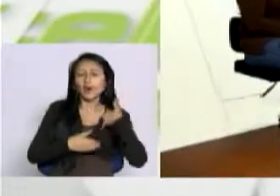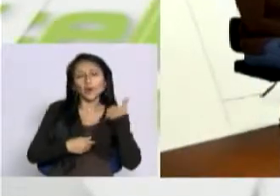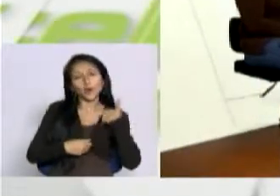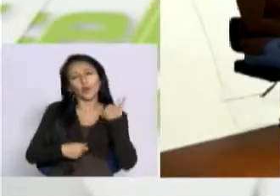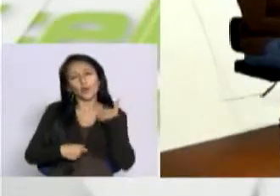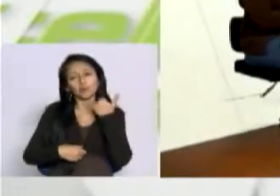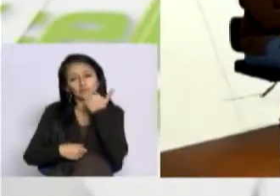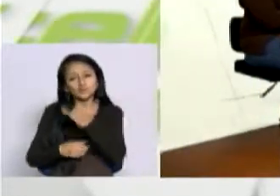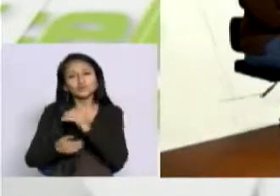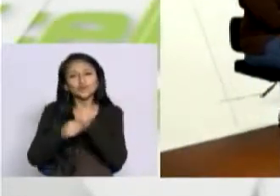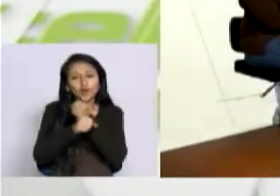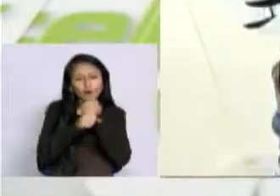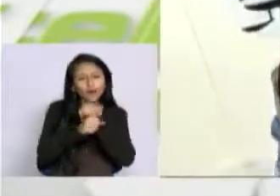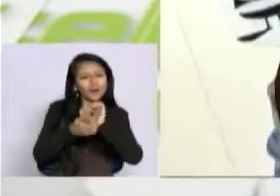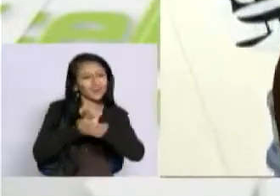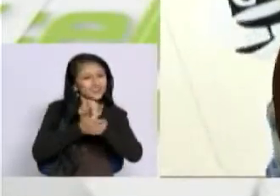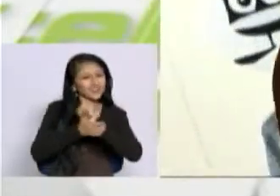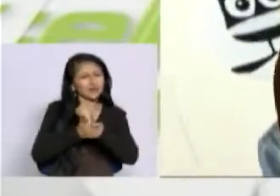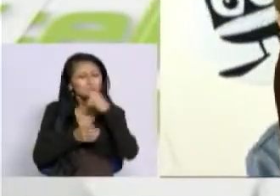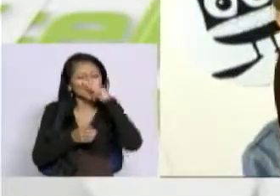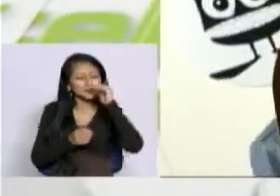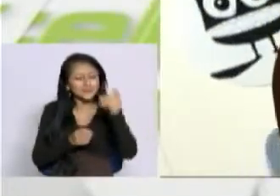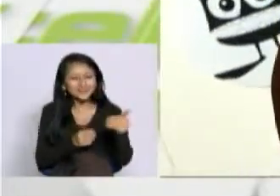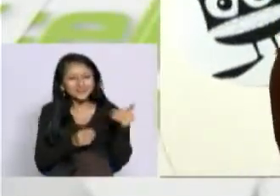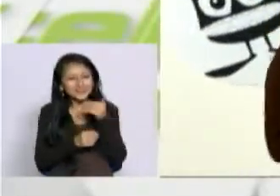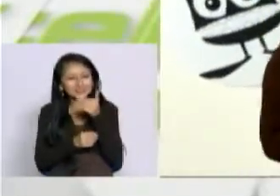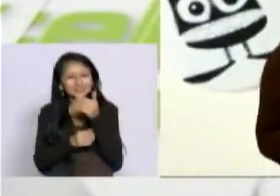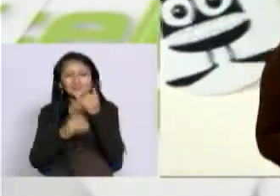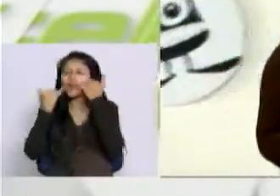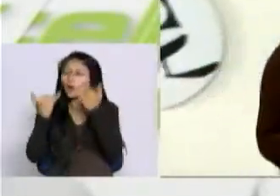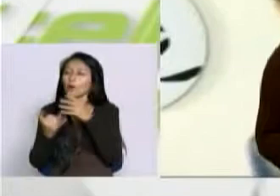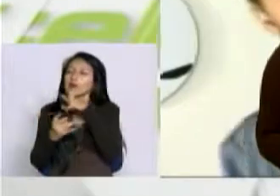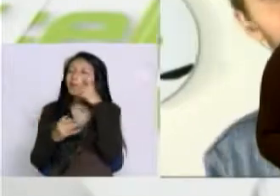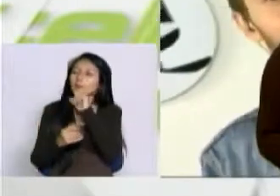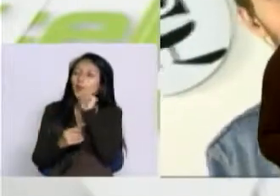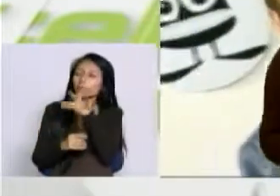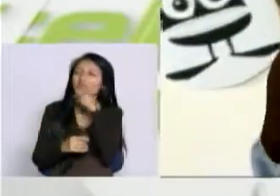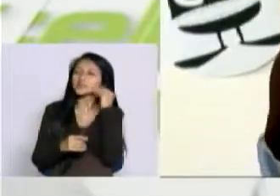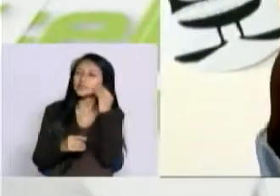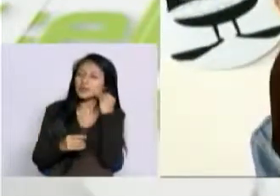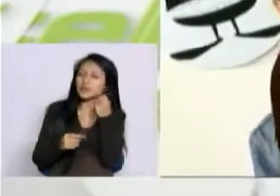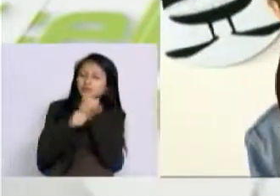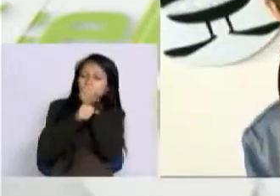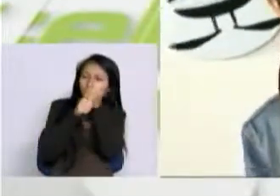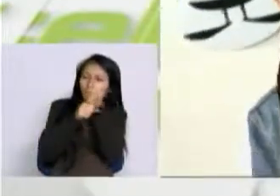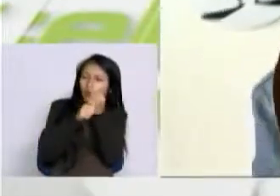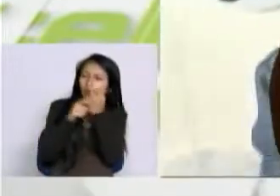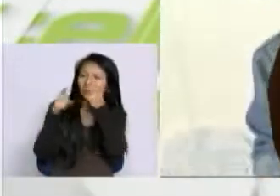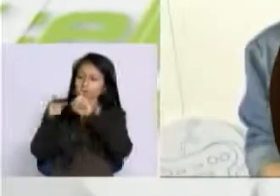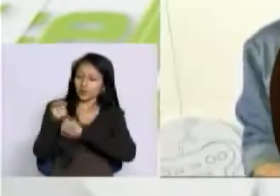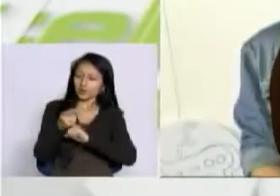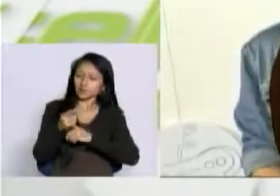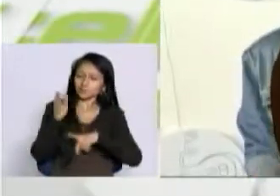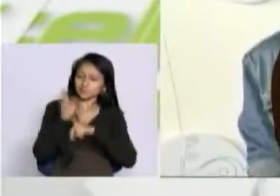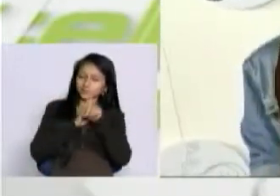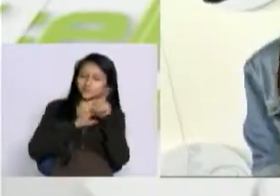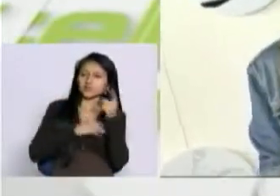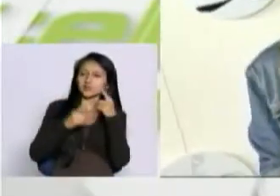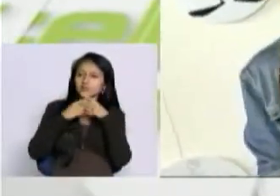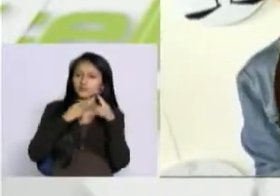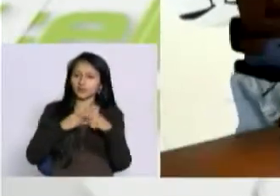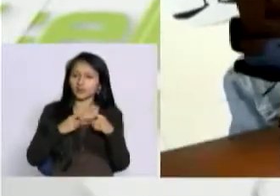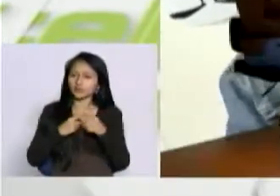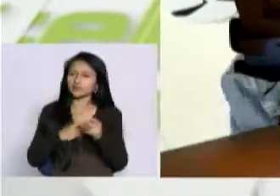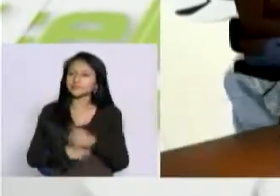regional Telecafé, me refiero a los tres presentadores. ¿Cómo ha sido esa experiencia en el trabajo y en ese crecimiento personal y profesional, en este